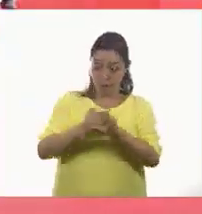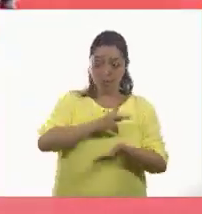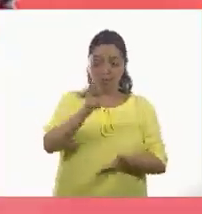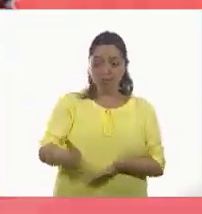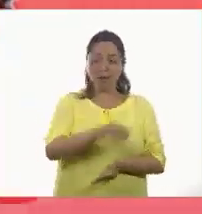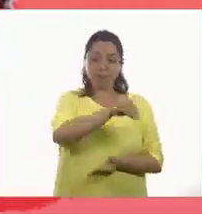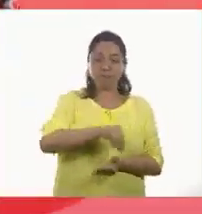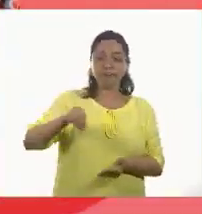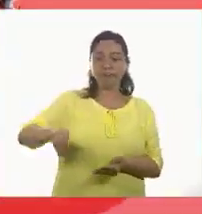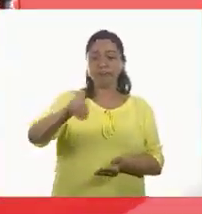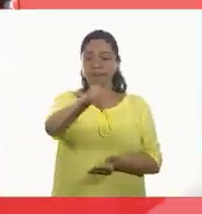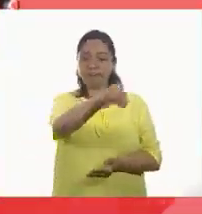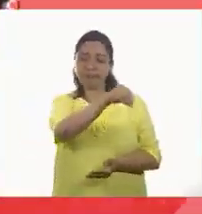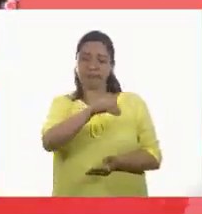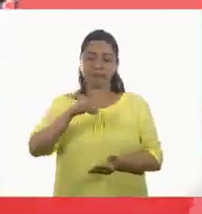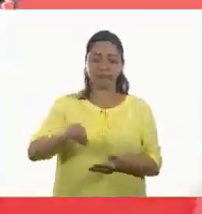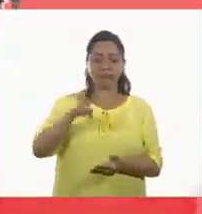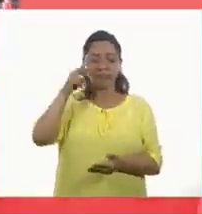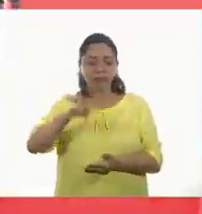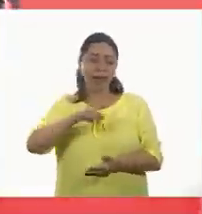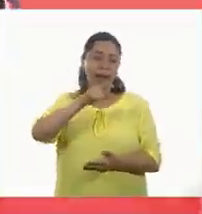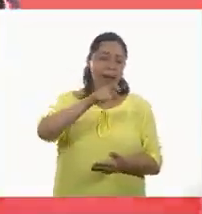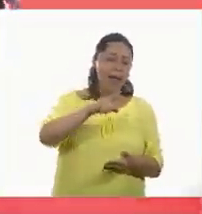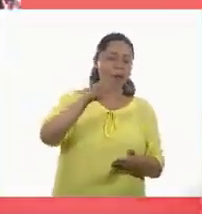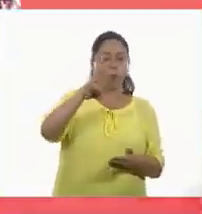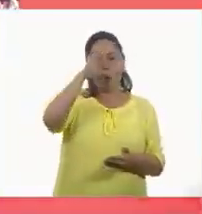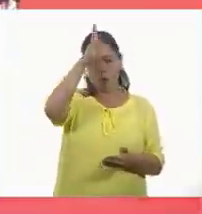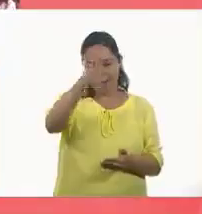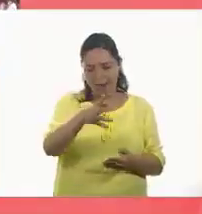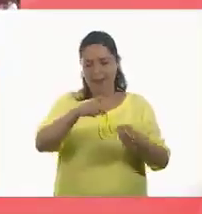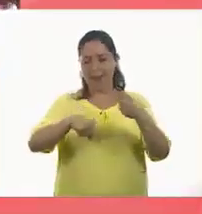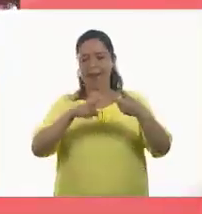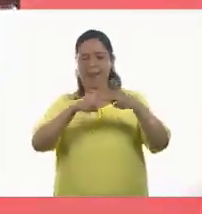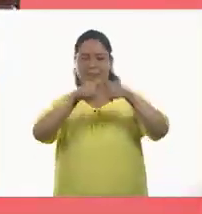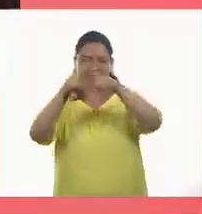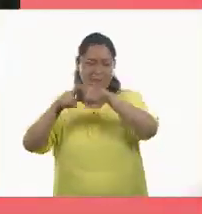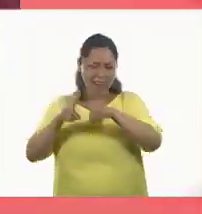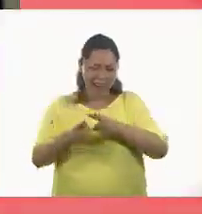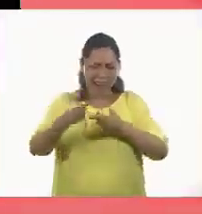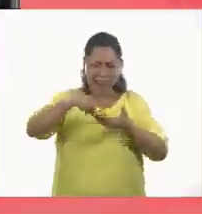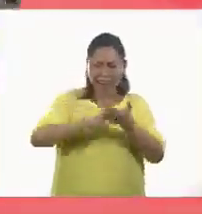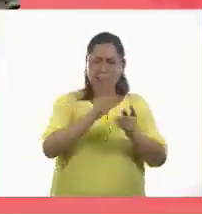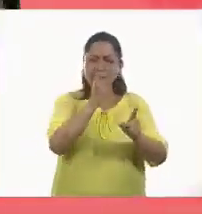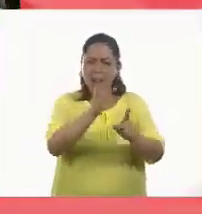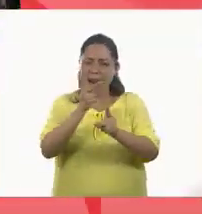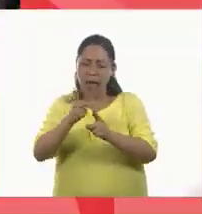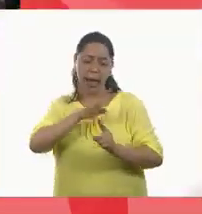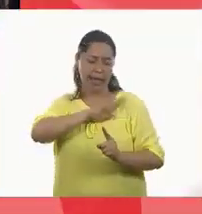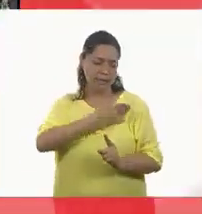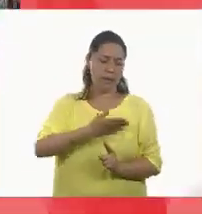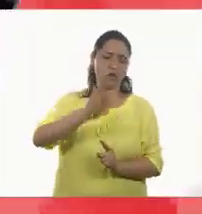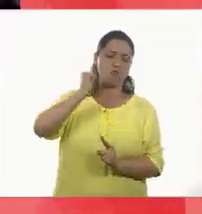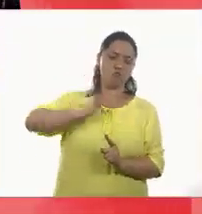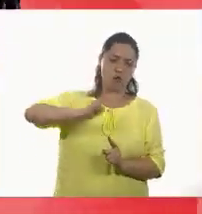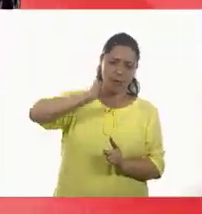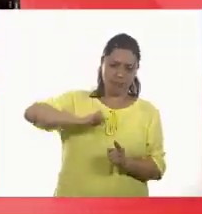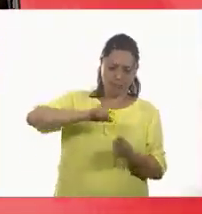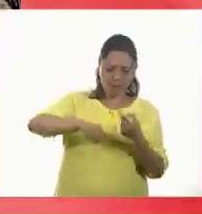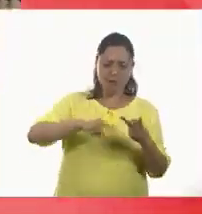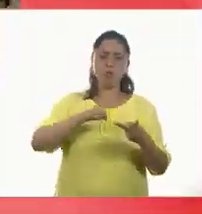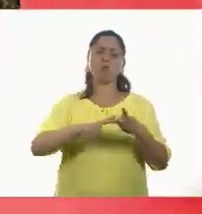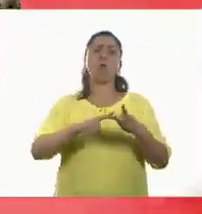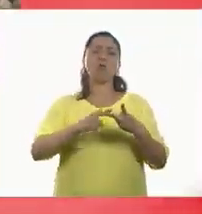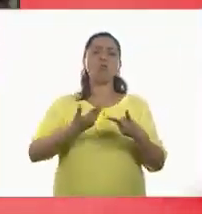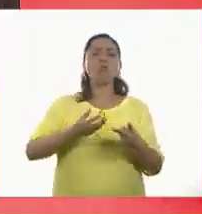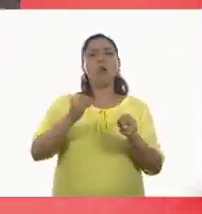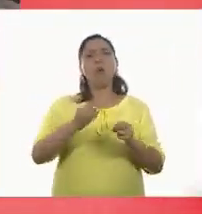los mayismos, aztequismos y otros provincialismos, escucharán en Tabasco español antiguo y voces que vinieron